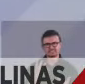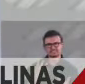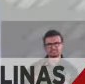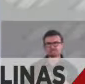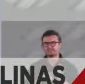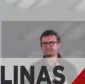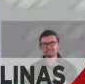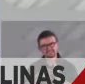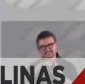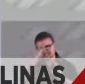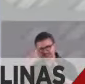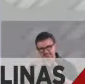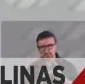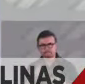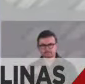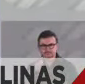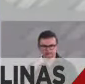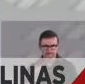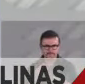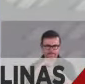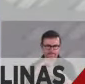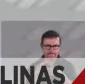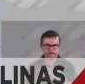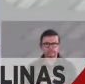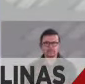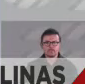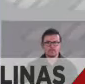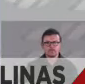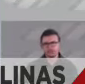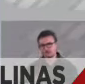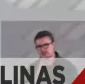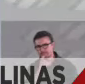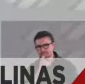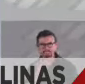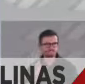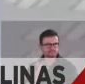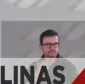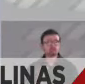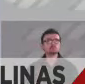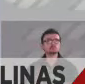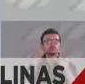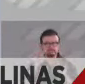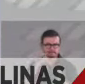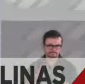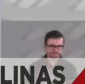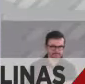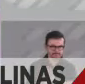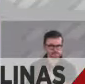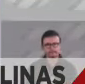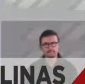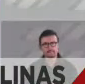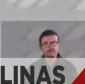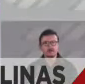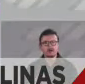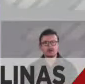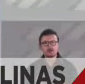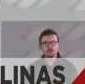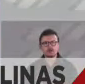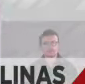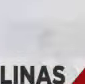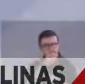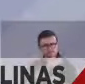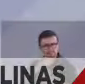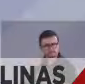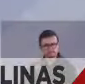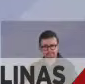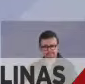es la gráfica de homicidios con el gobierno de Andrés Manuel López Obrador. Y ahora lo hicimos de esta manera. Se muestra la